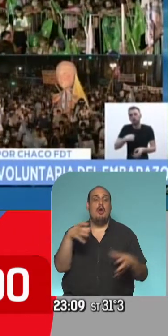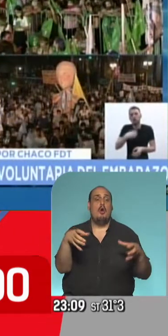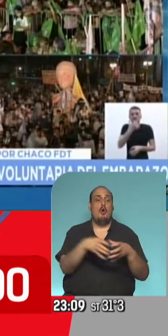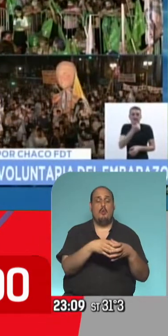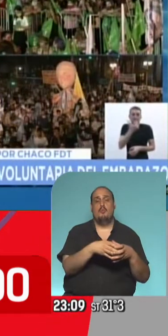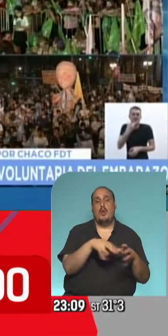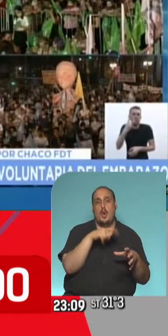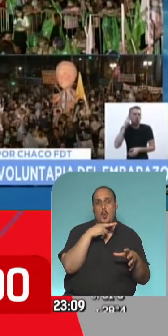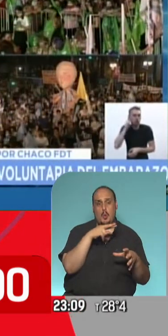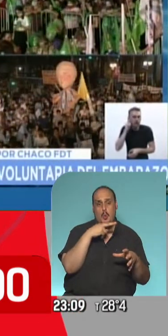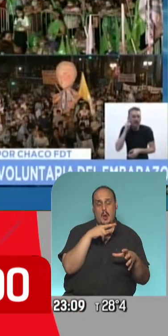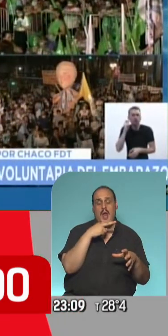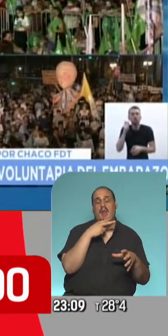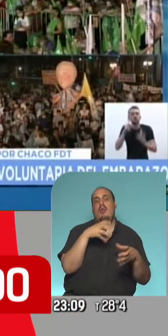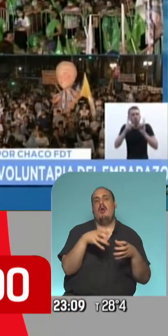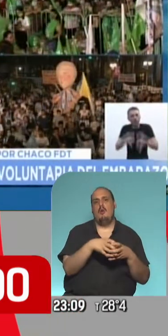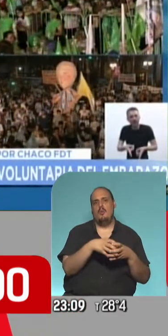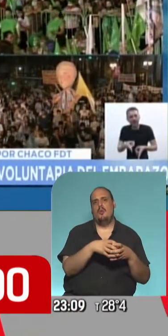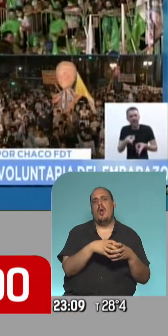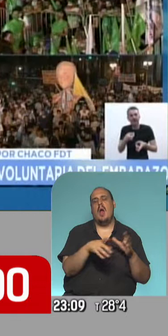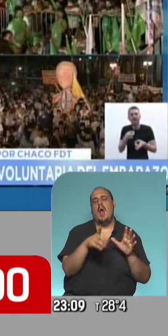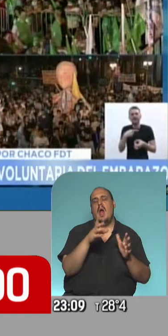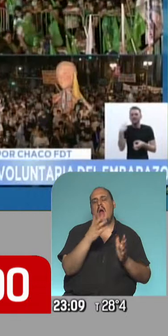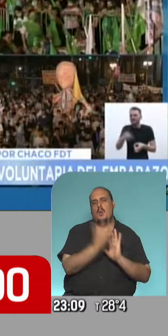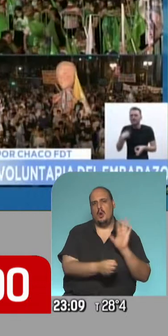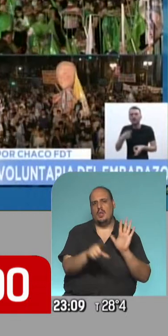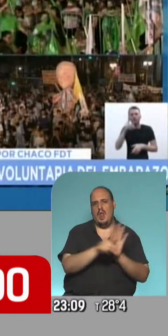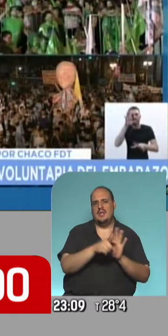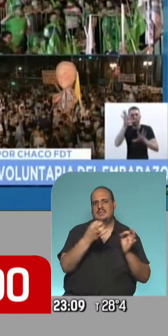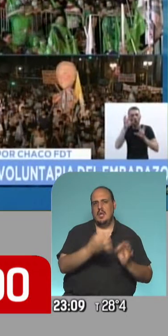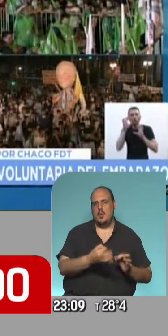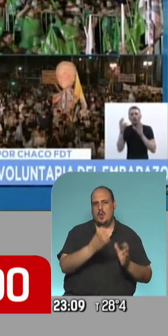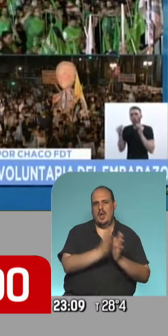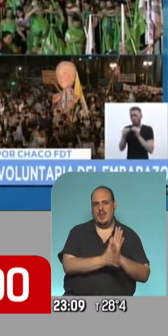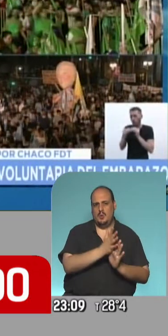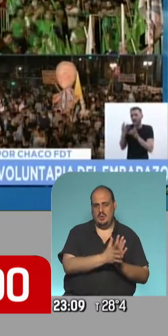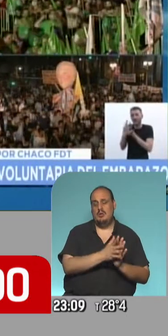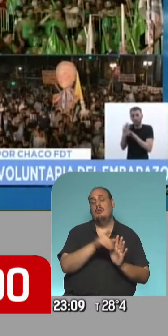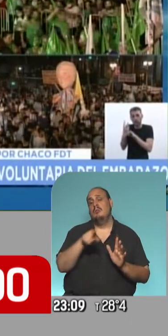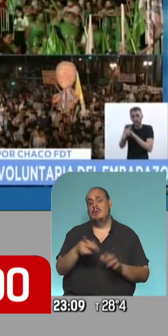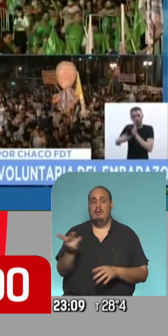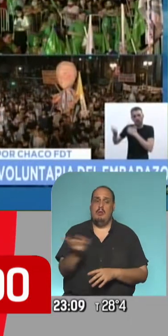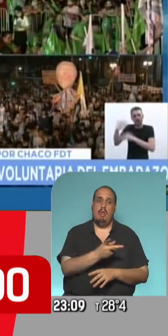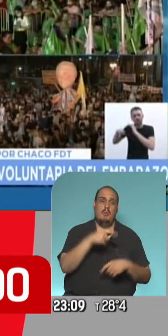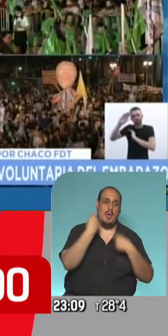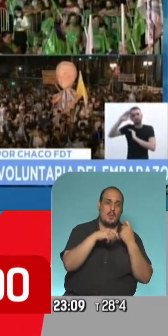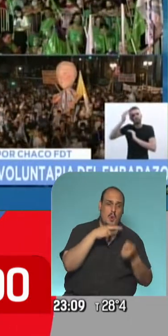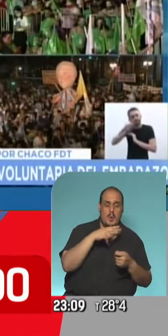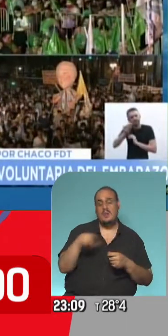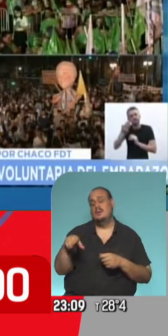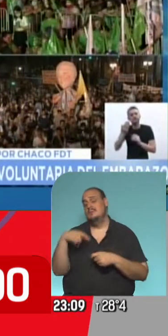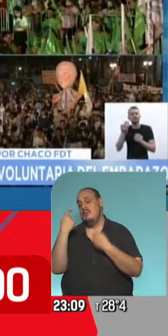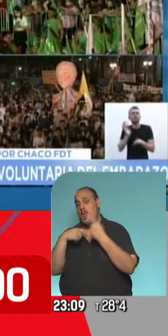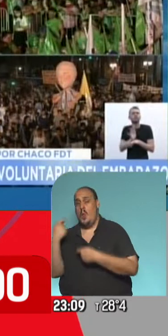legal, seguro y gratuito en la Argentina habían dispuesto a hacer vigilias de ese momento, tanto pañuelos celestes como pañuelos verdes están haciendo vigilia desde anoche. Exacto.